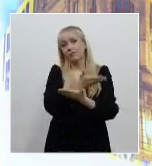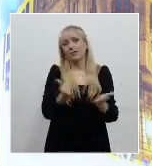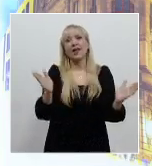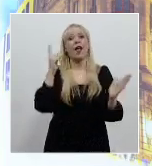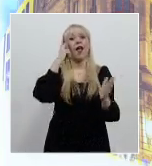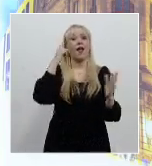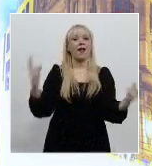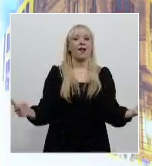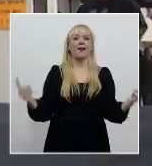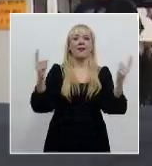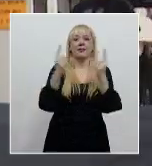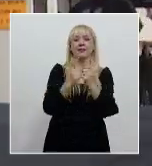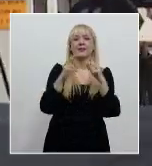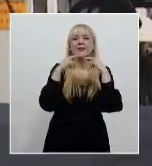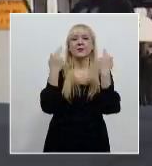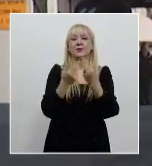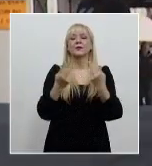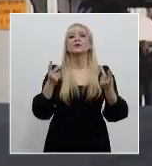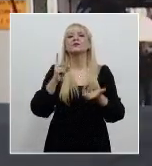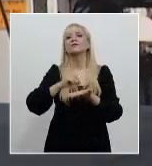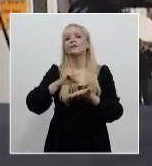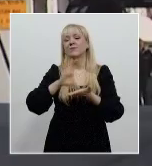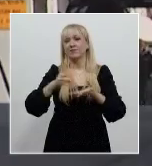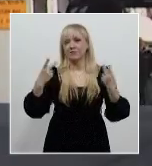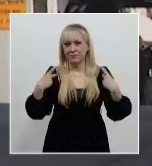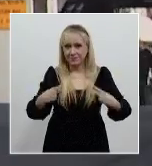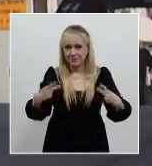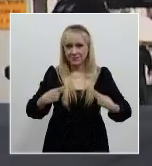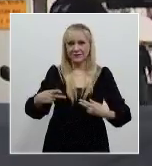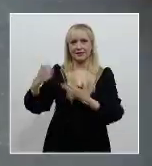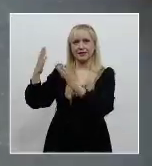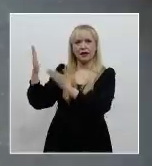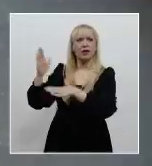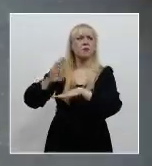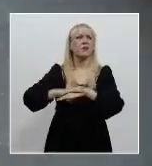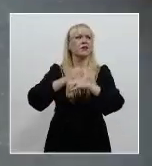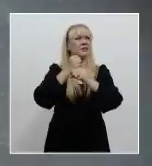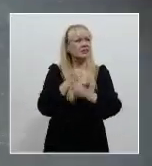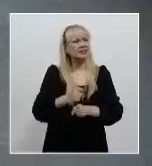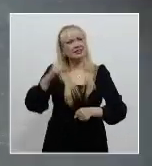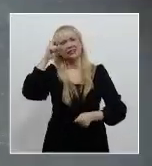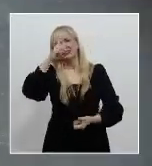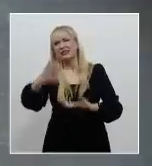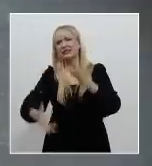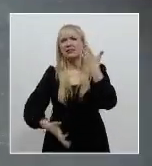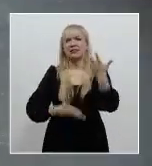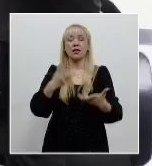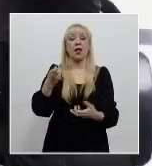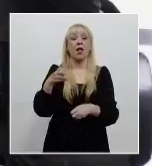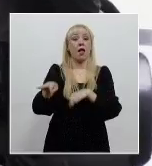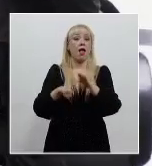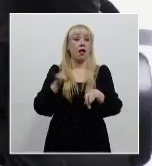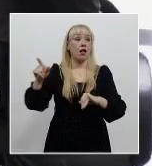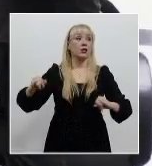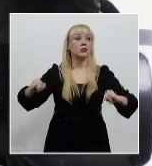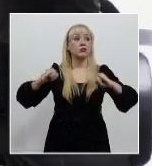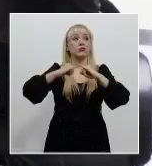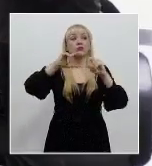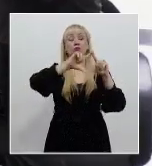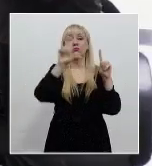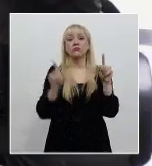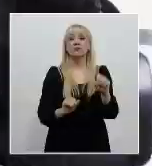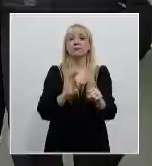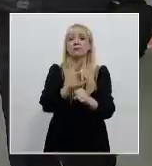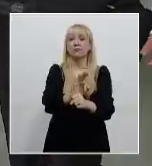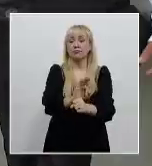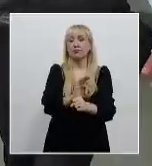Discapacidad. La atención a personas en situación de vulnerabilidad es uno de los pilares de trabajo del Instituto Federal de Defensoría